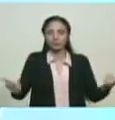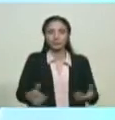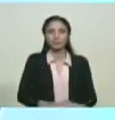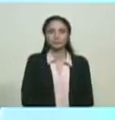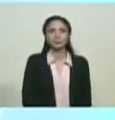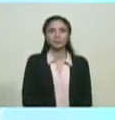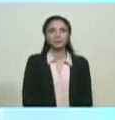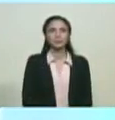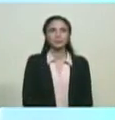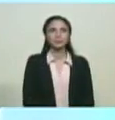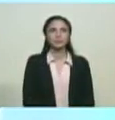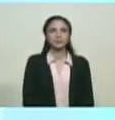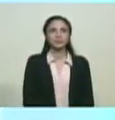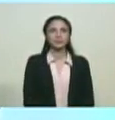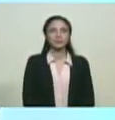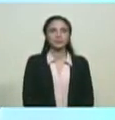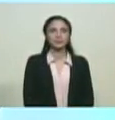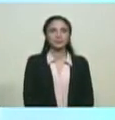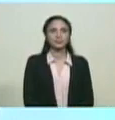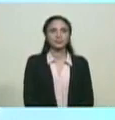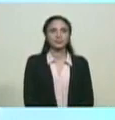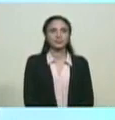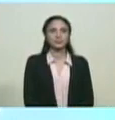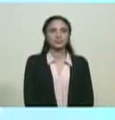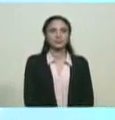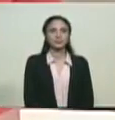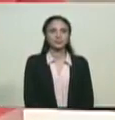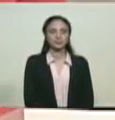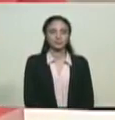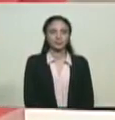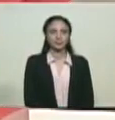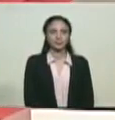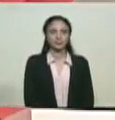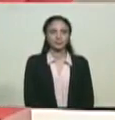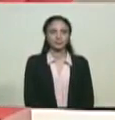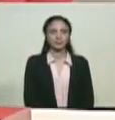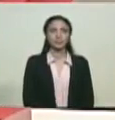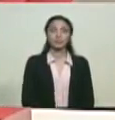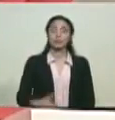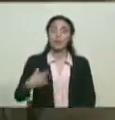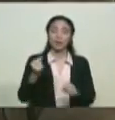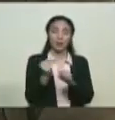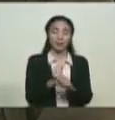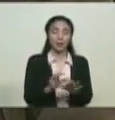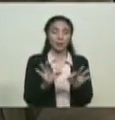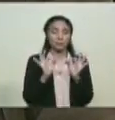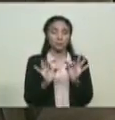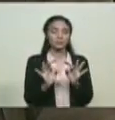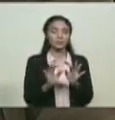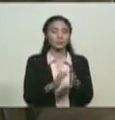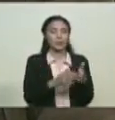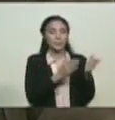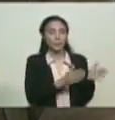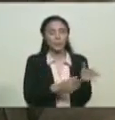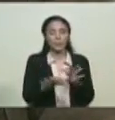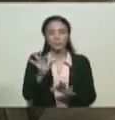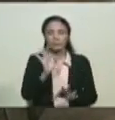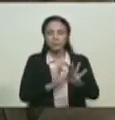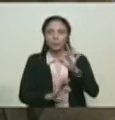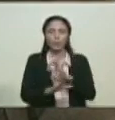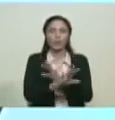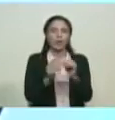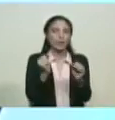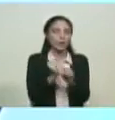a rapeando con familias los rap es un trabajo minucioso dedicado